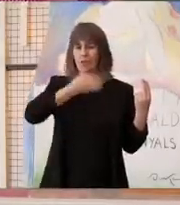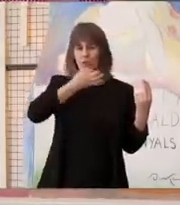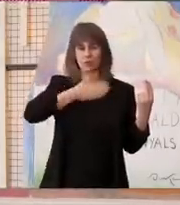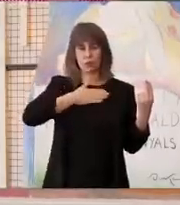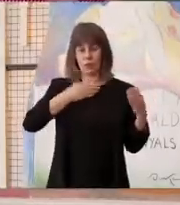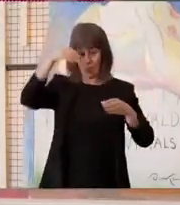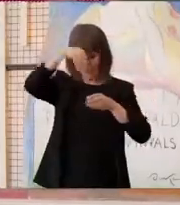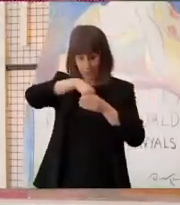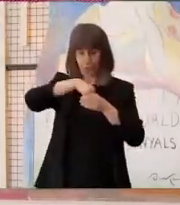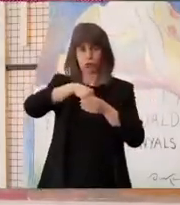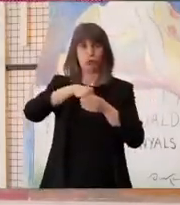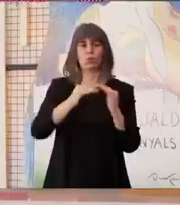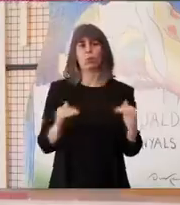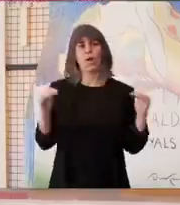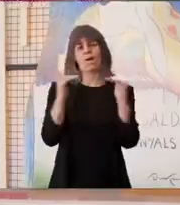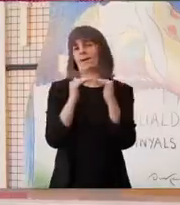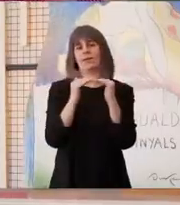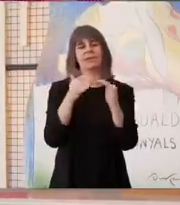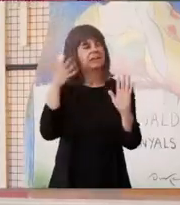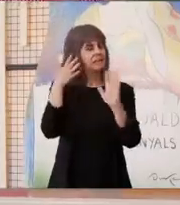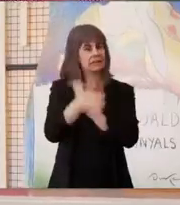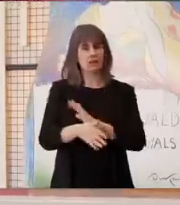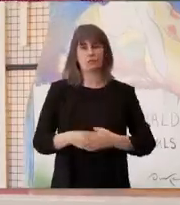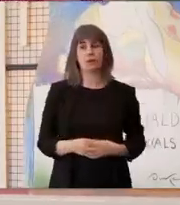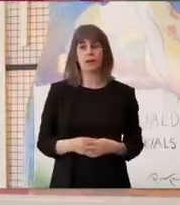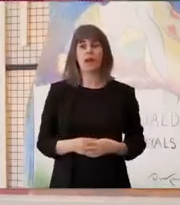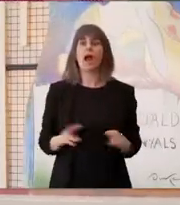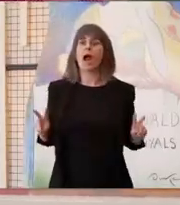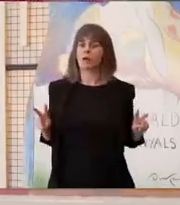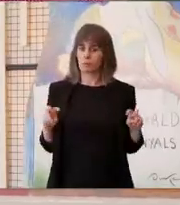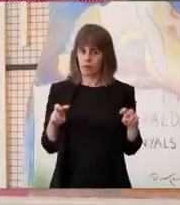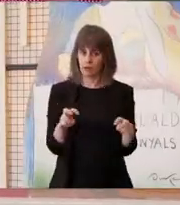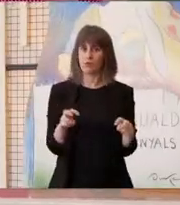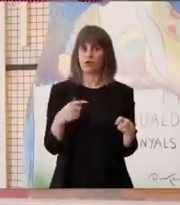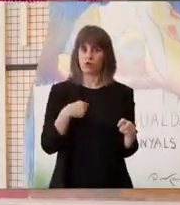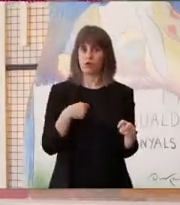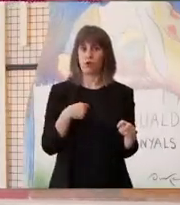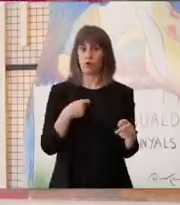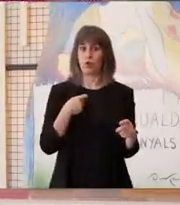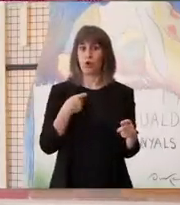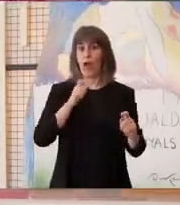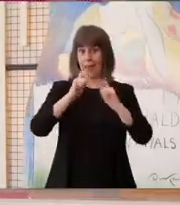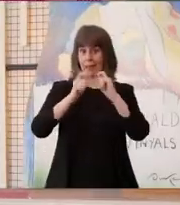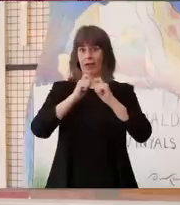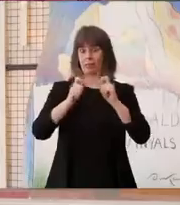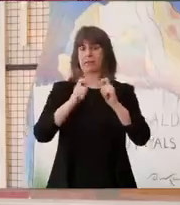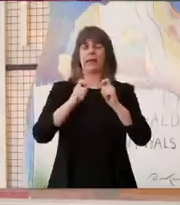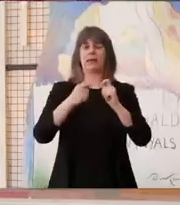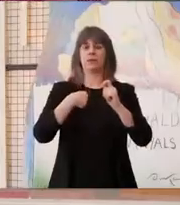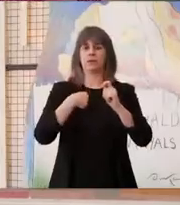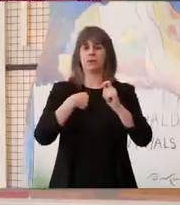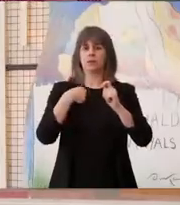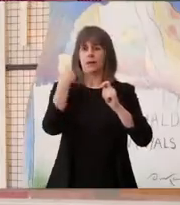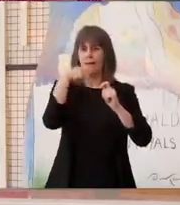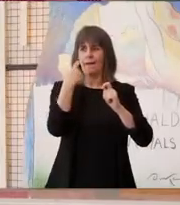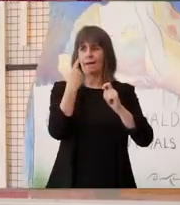siempre y al principio os tengo que decir que cuando daba ruedas de prensa me ponían caras raras como diciendo esta señora